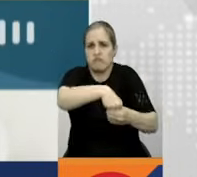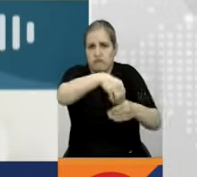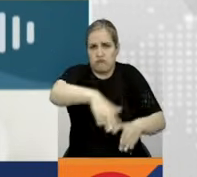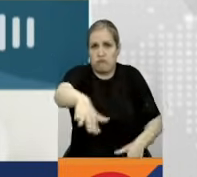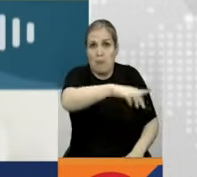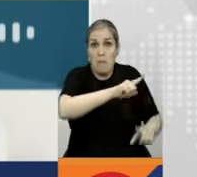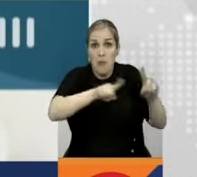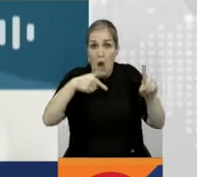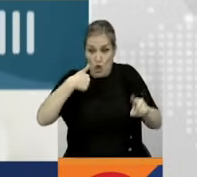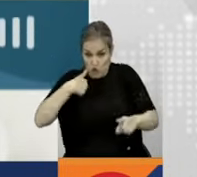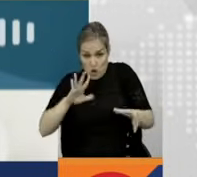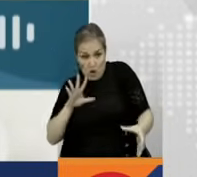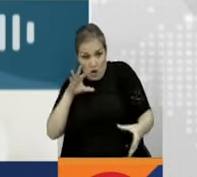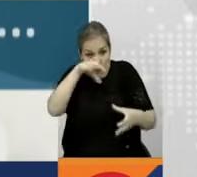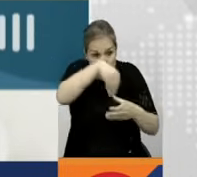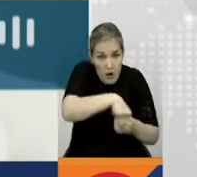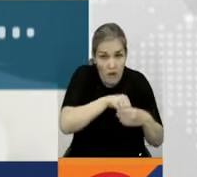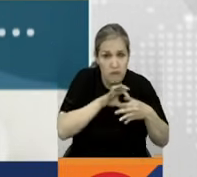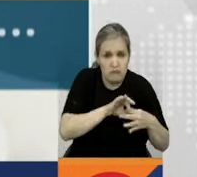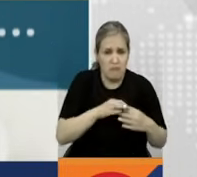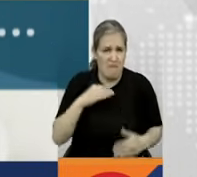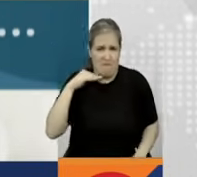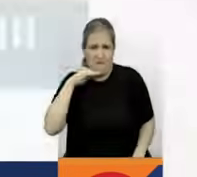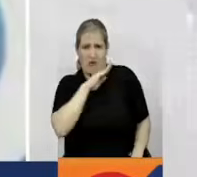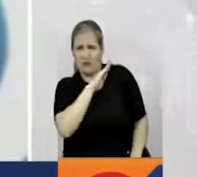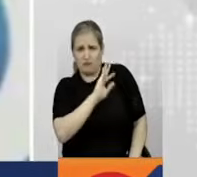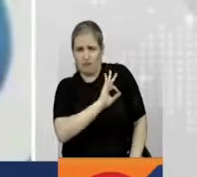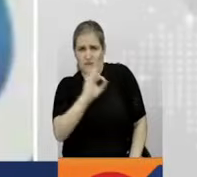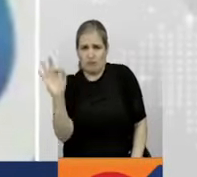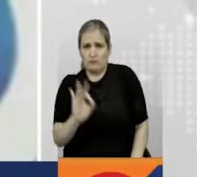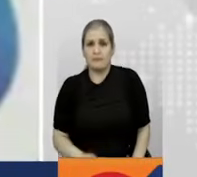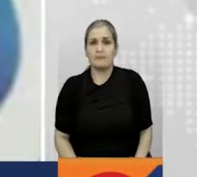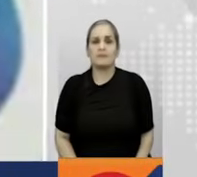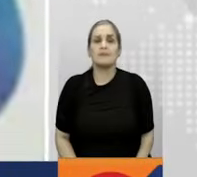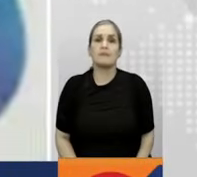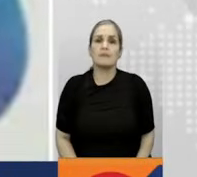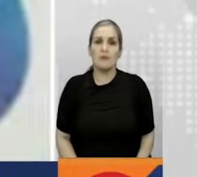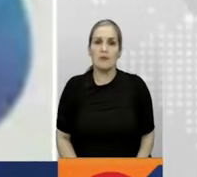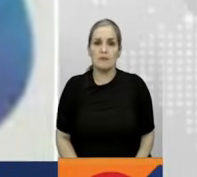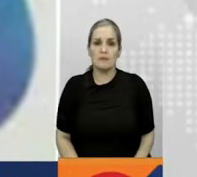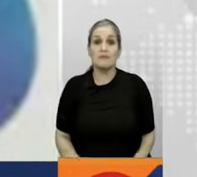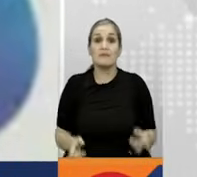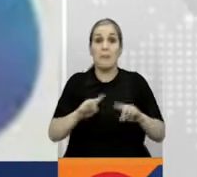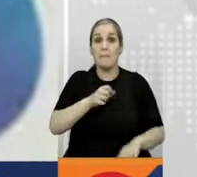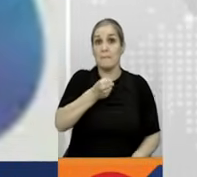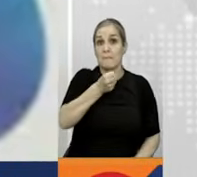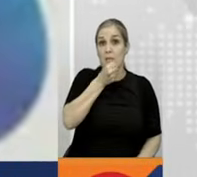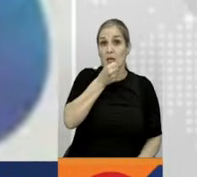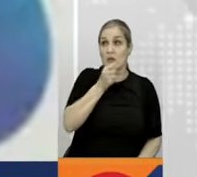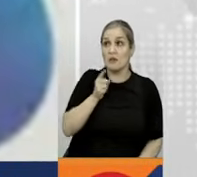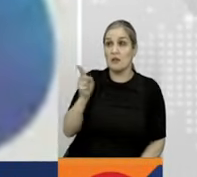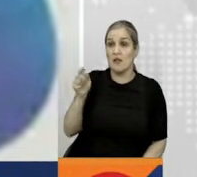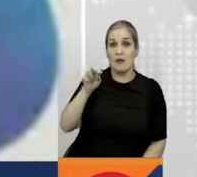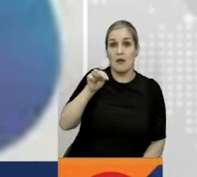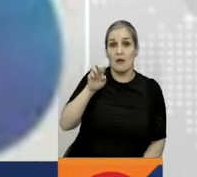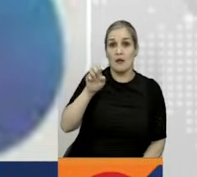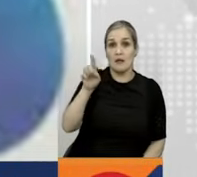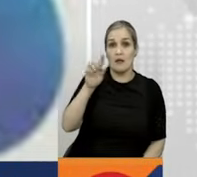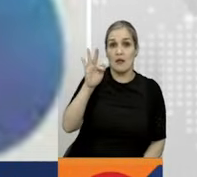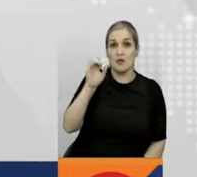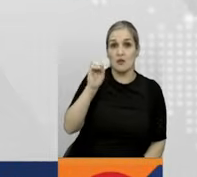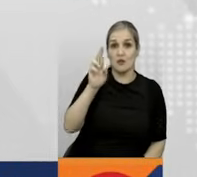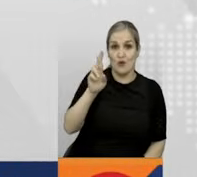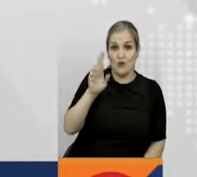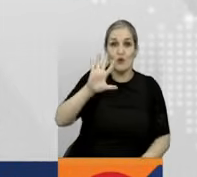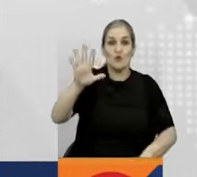de que yo tenga nexos con ellos, eso es completamente falso. Incluso el periodista Néstor Morales de la emisora Blue